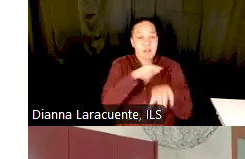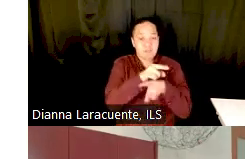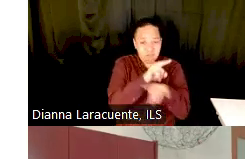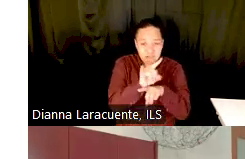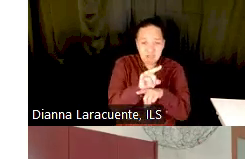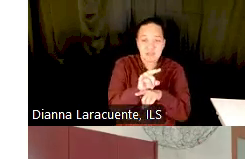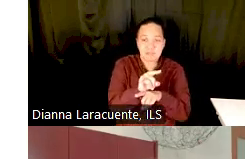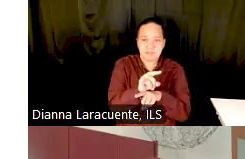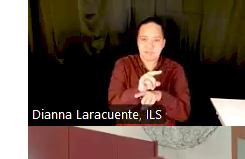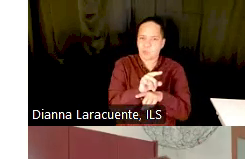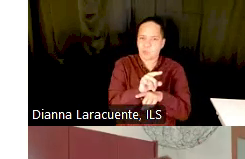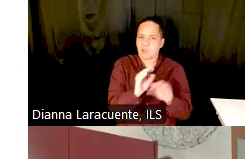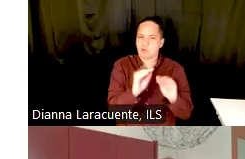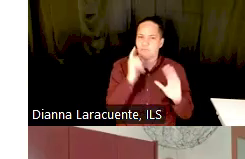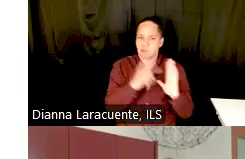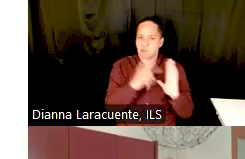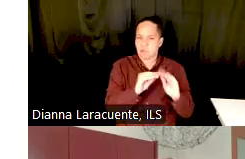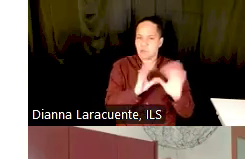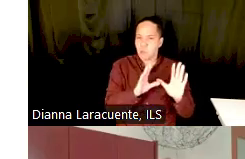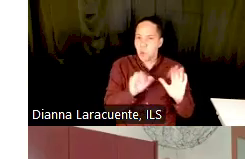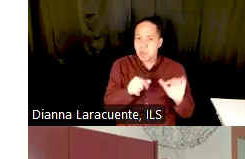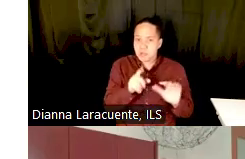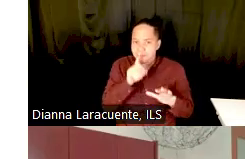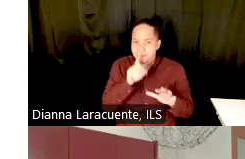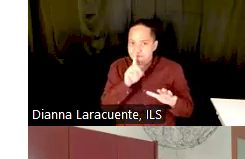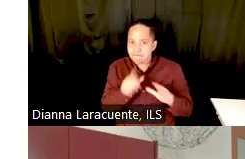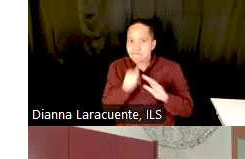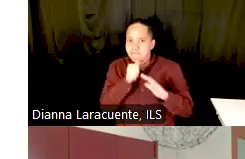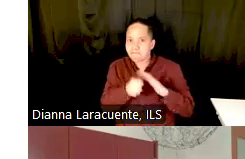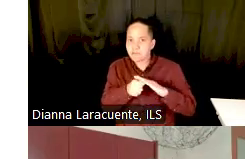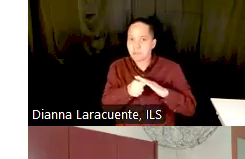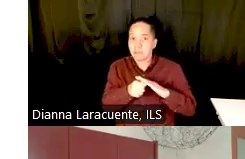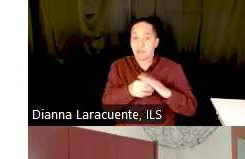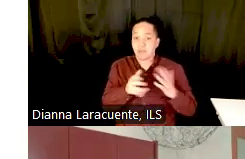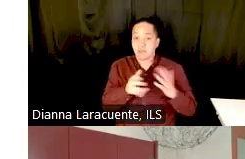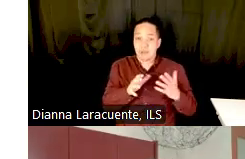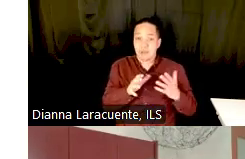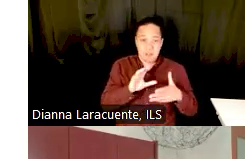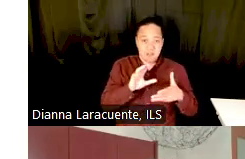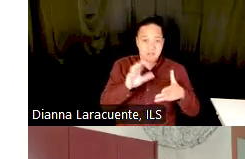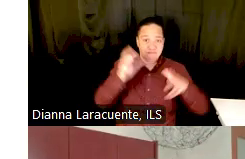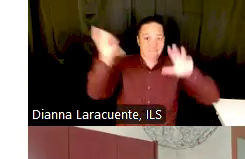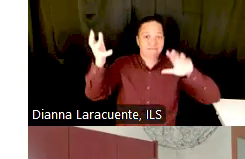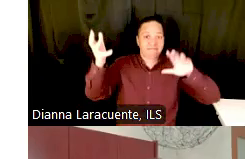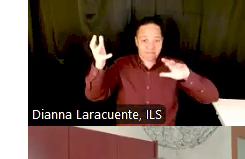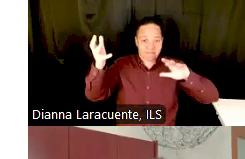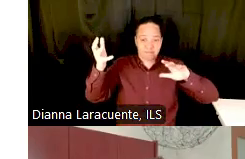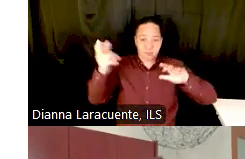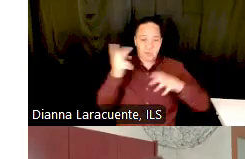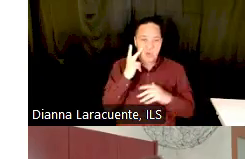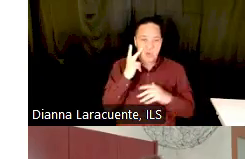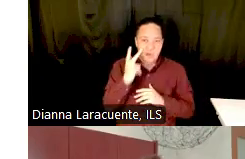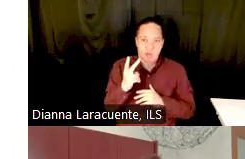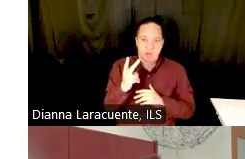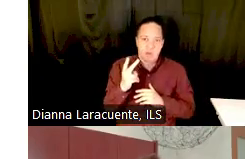es tan evidente y puede ser silencioso y puede ser la consecuencia de catástrofes como la que estamos viendo, y no estoy diciendo que